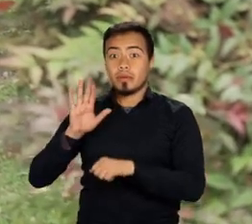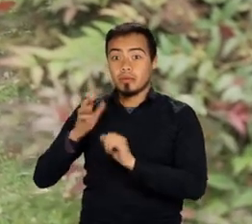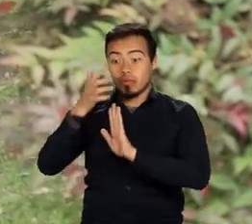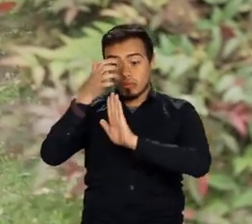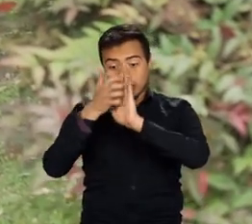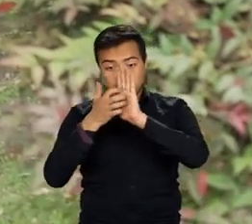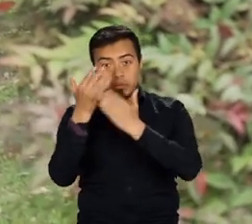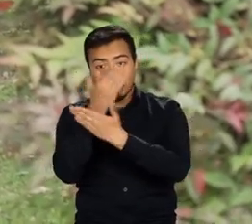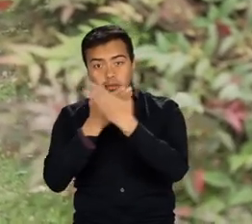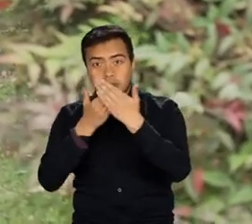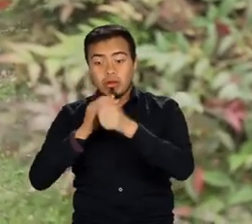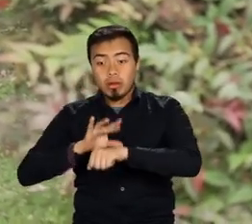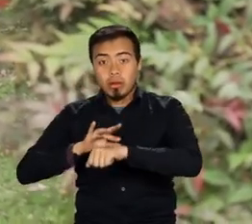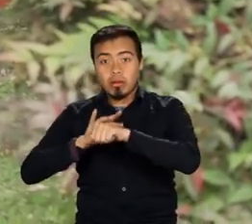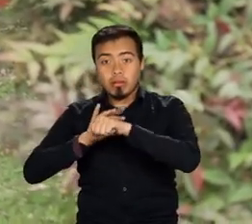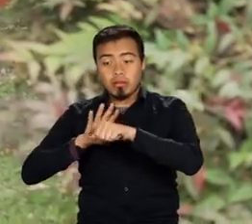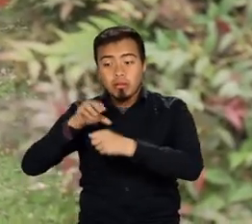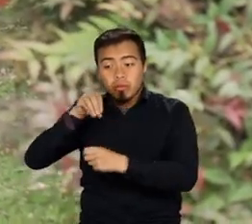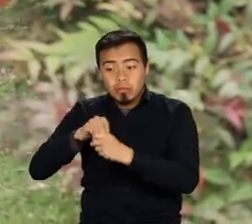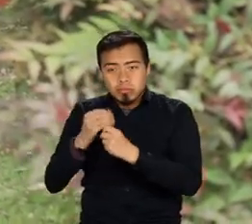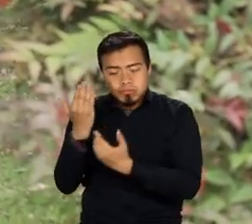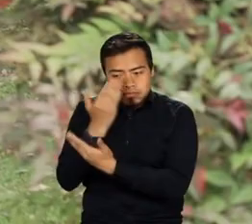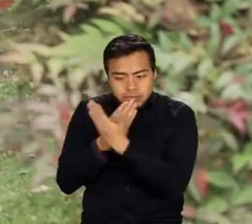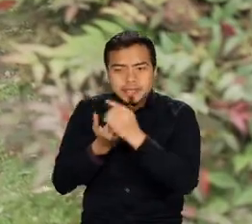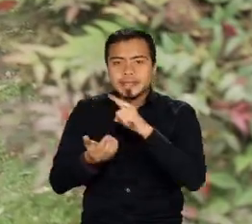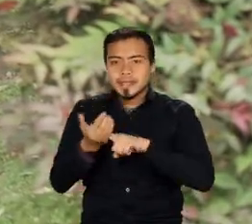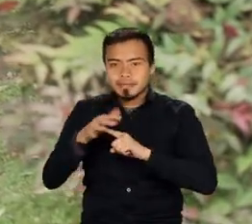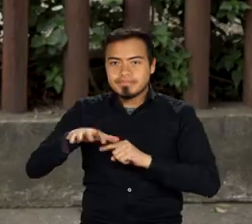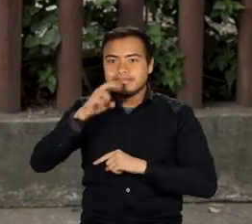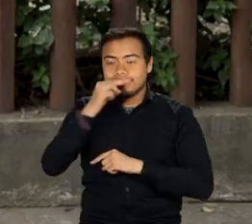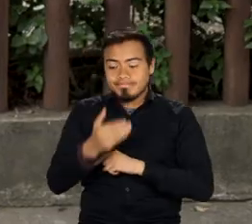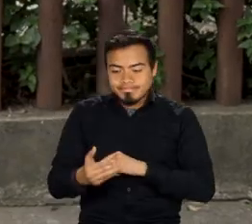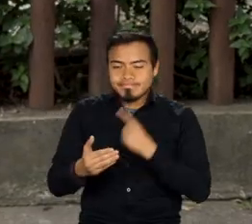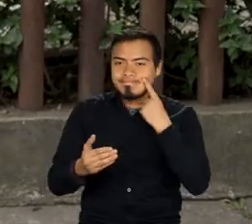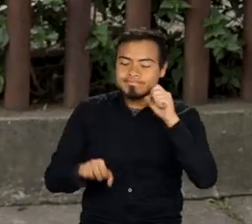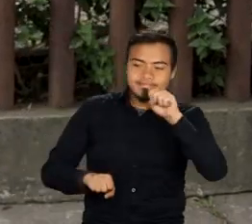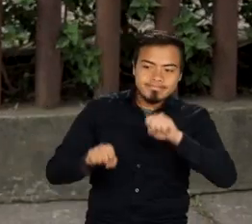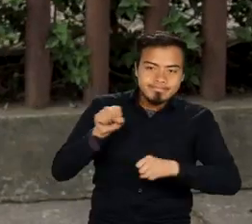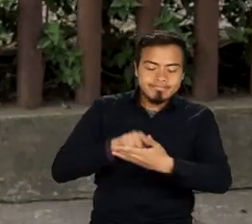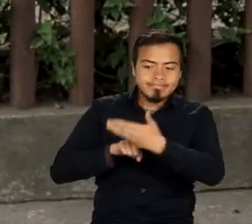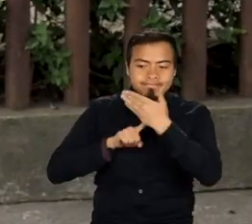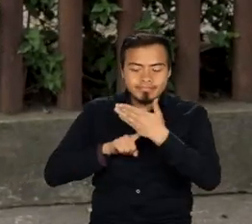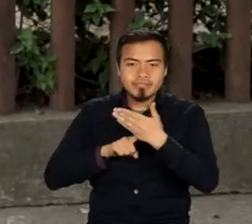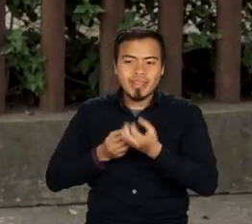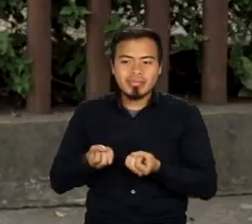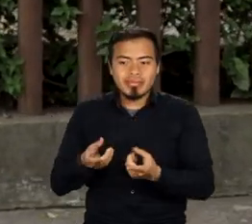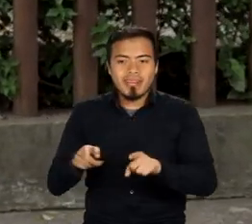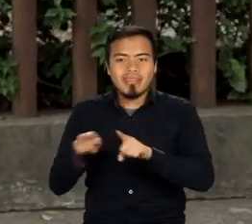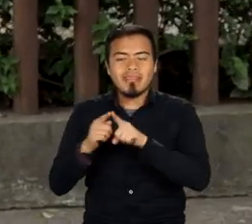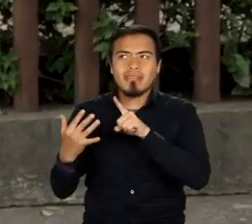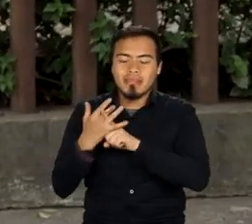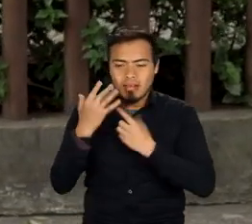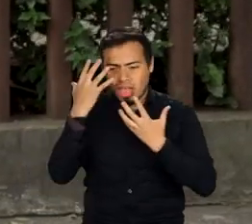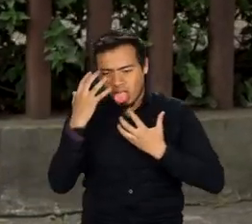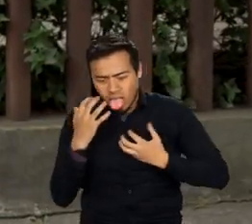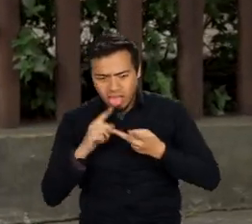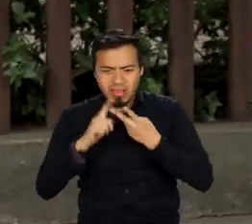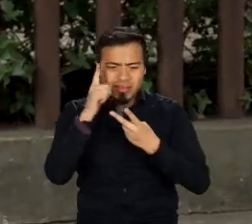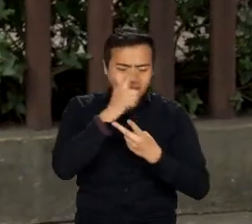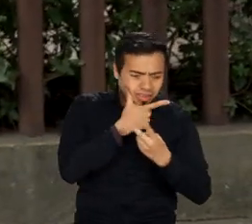El diagnóstico del cáncer en un niño hace que posiblemente experimenten temor, tristeza, ira o